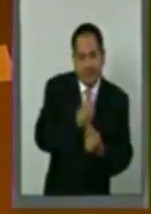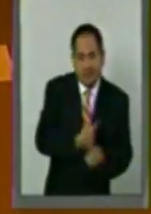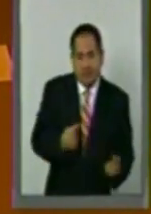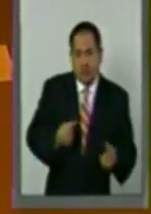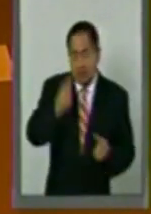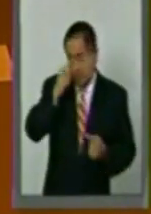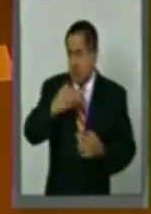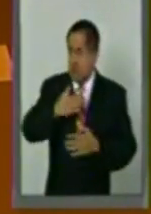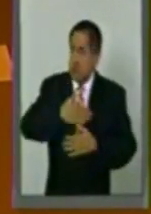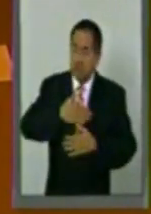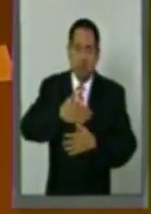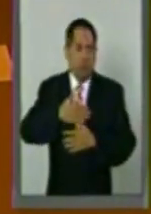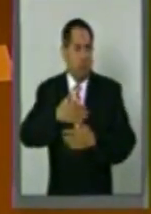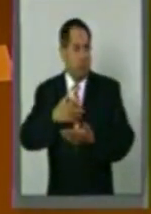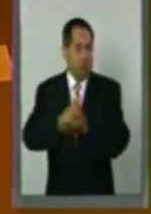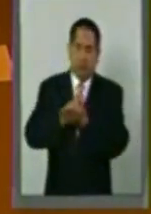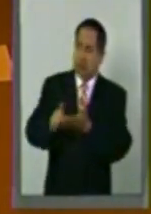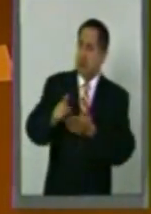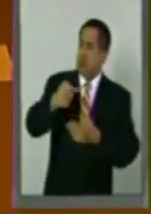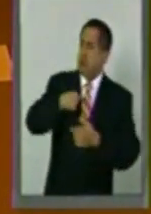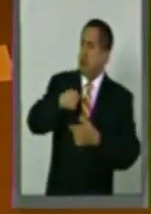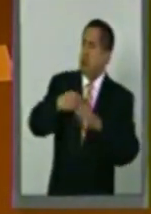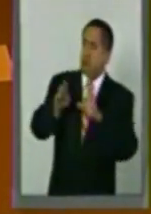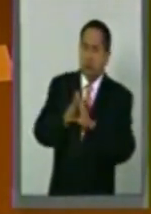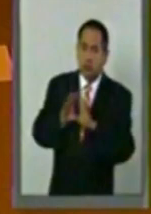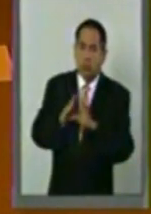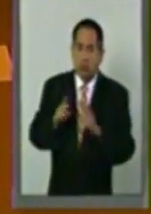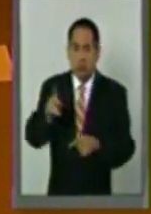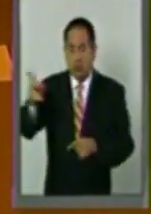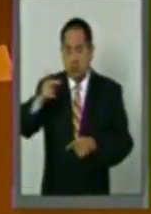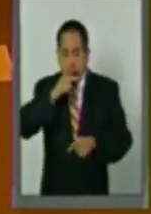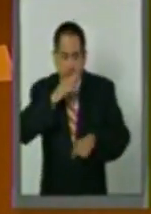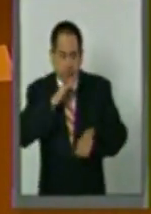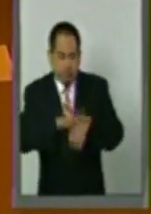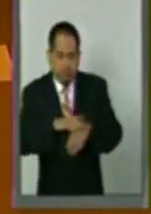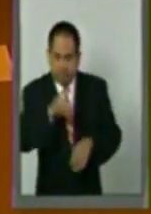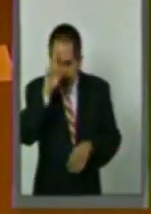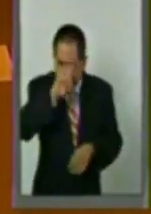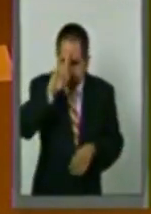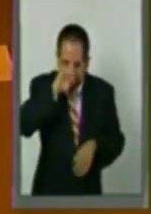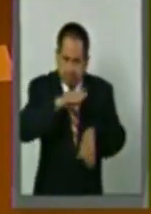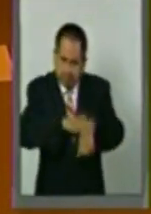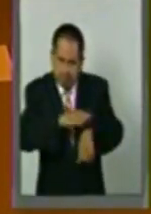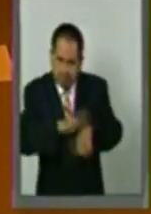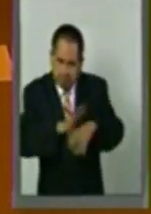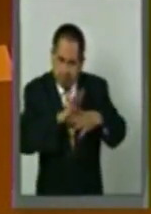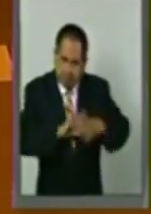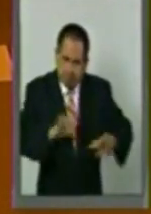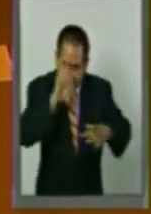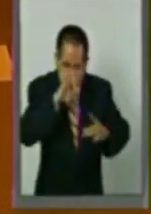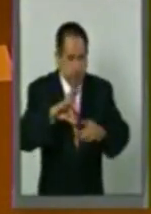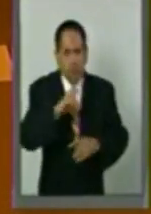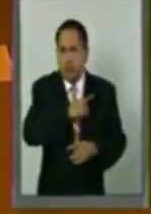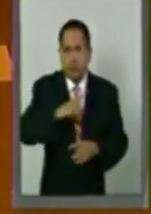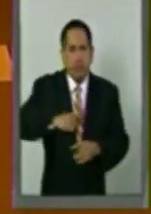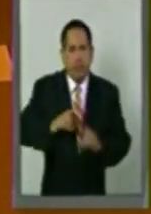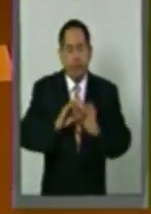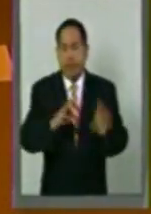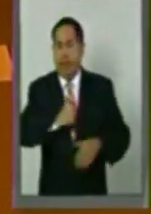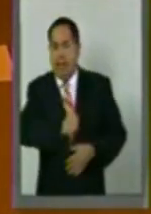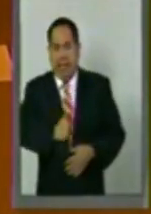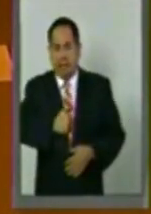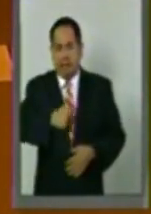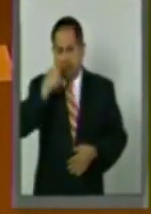usar legítimamente esta facultad, deben usar medios correctivos adecuados que no atenten contra la integridad de los